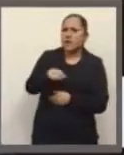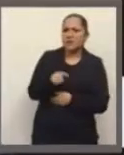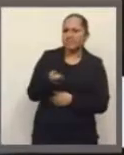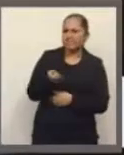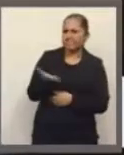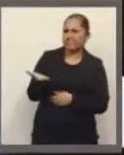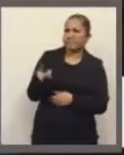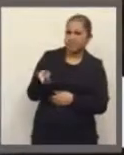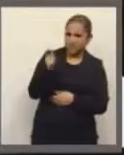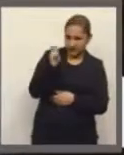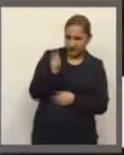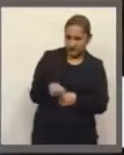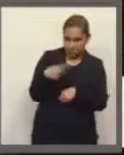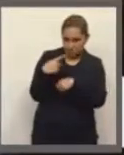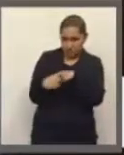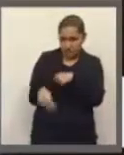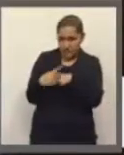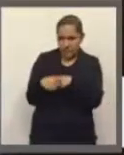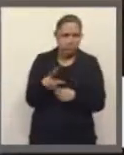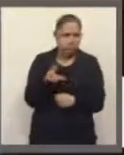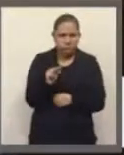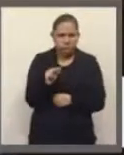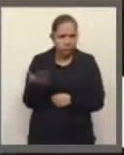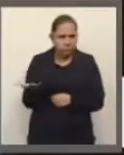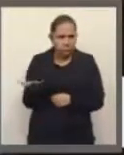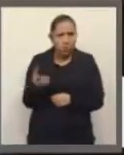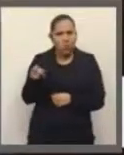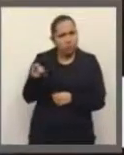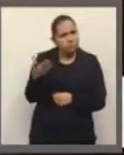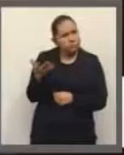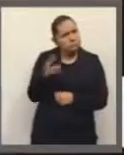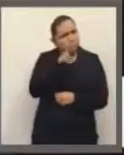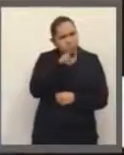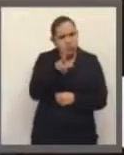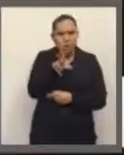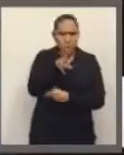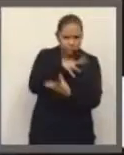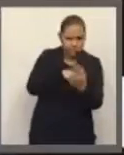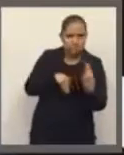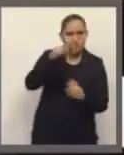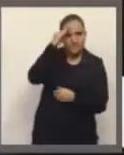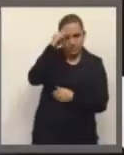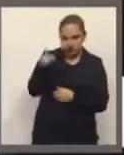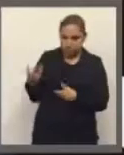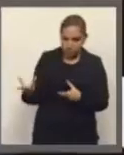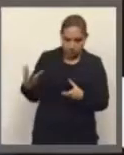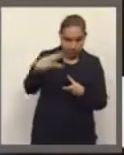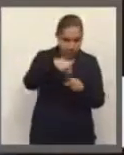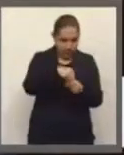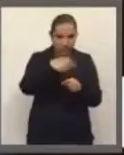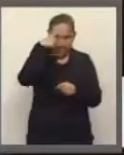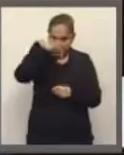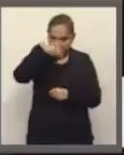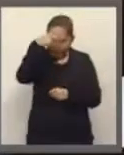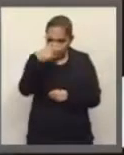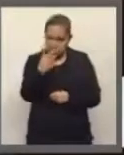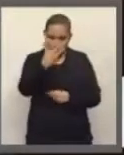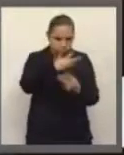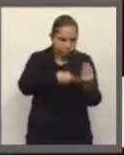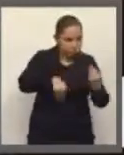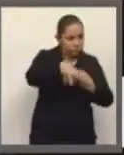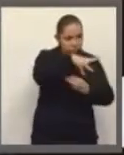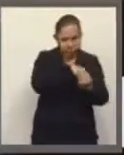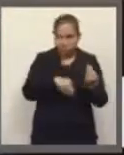son desafíos para incrementar el potencial económico de México. Esos grupos humanos